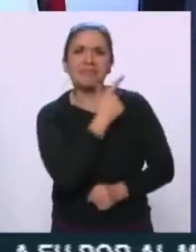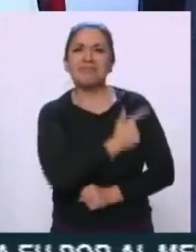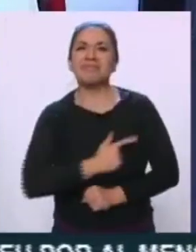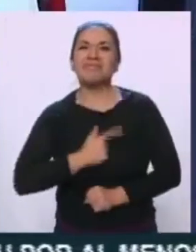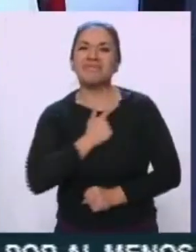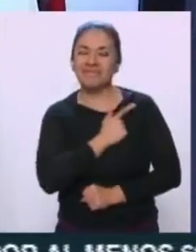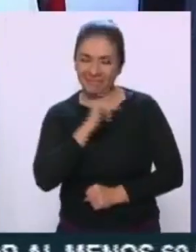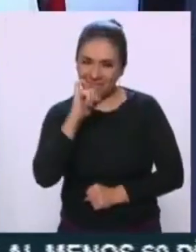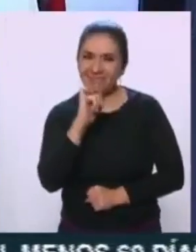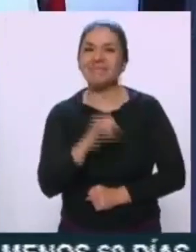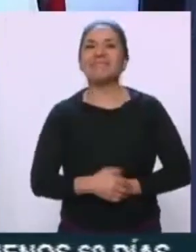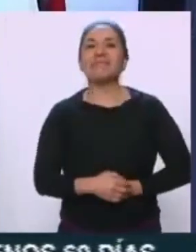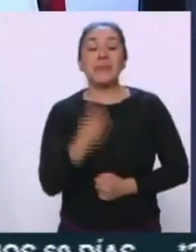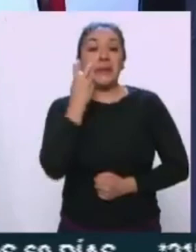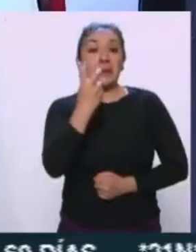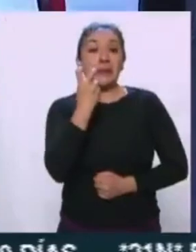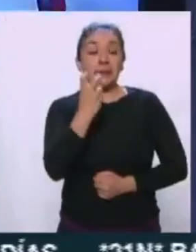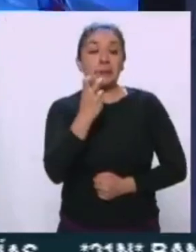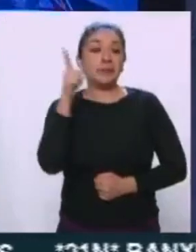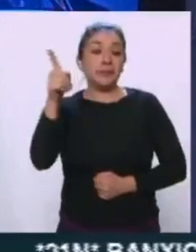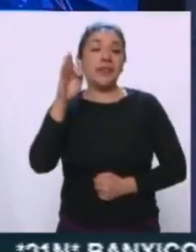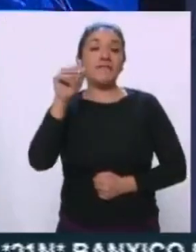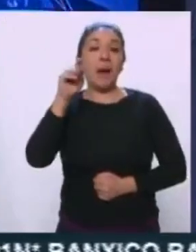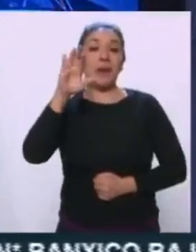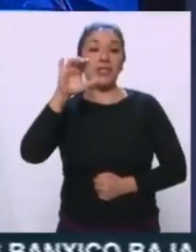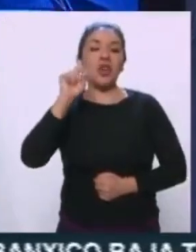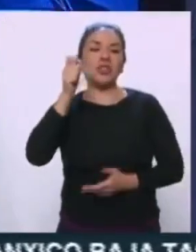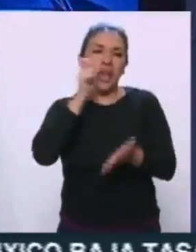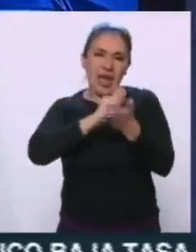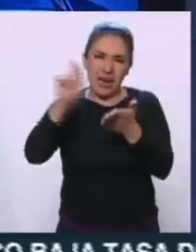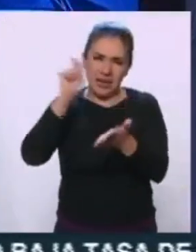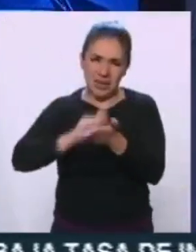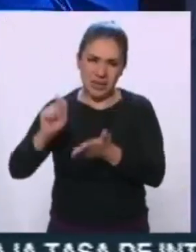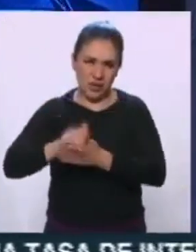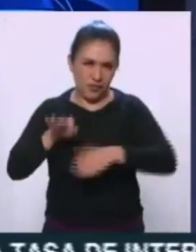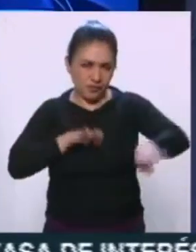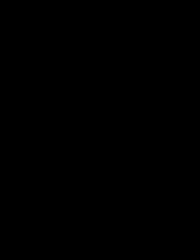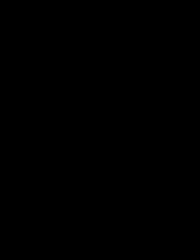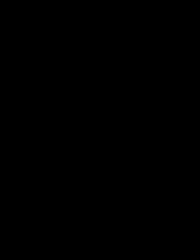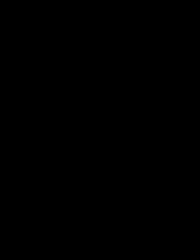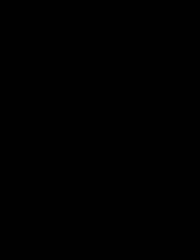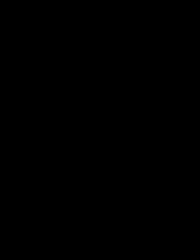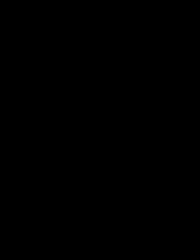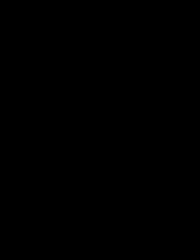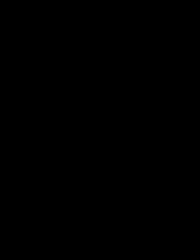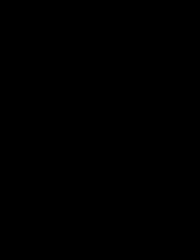Con muchísimo gusto. Fabricio Mejía, escritor, como siempre, un gusto recibirlo.